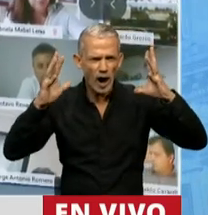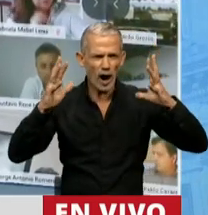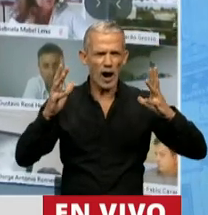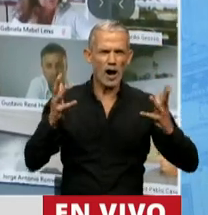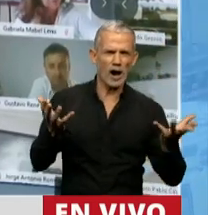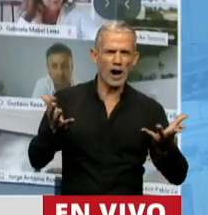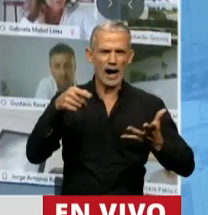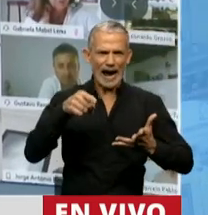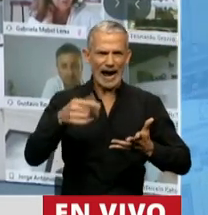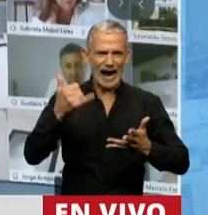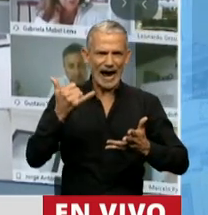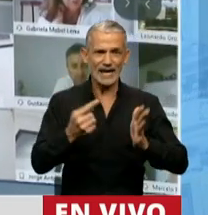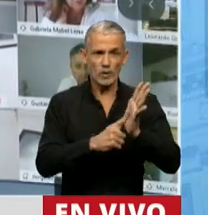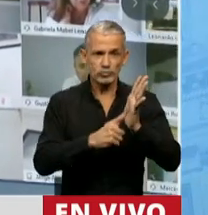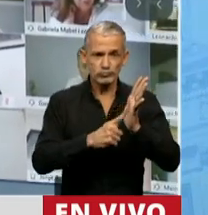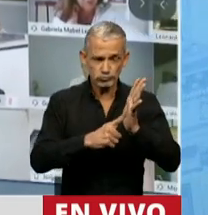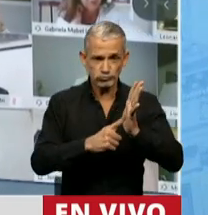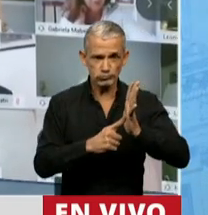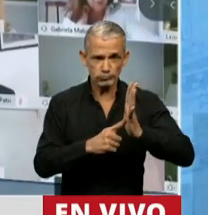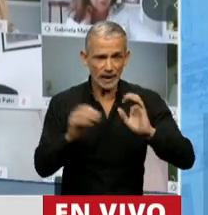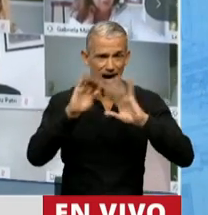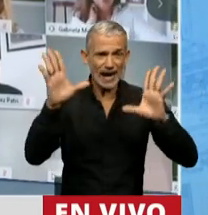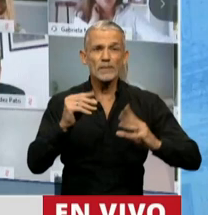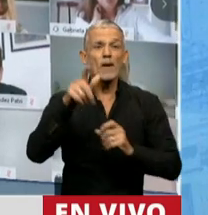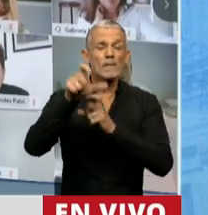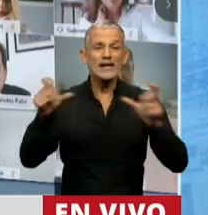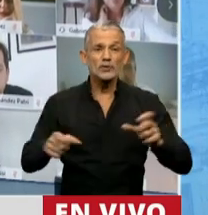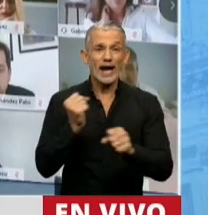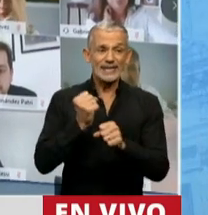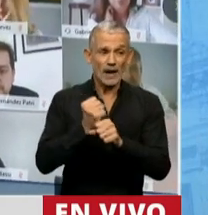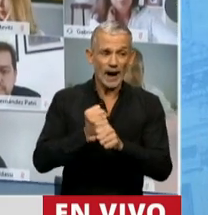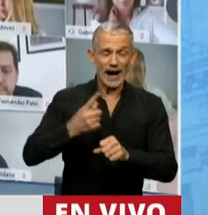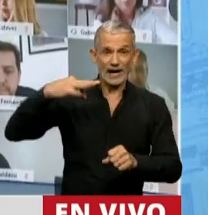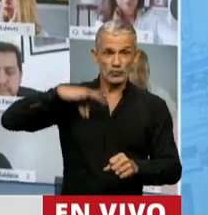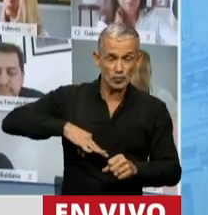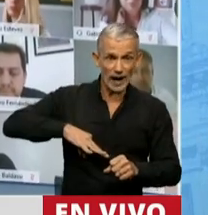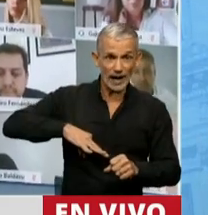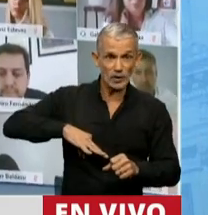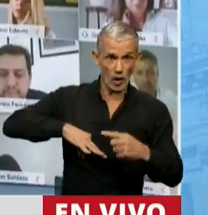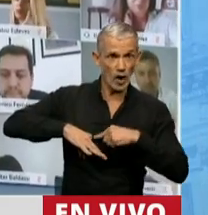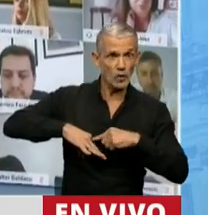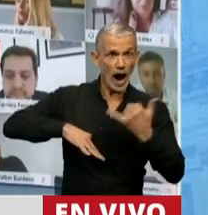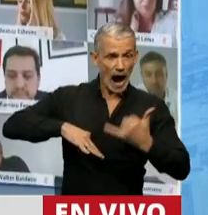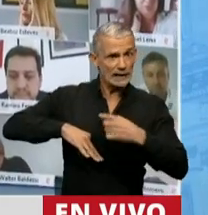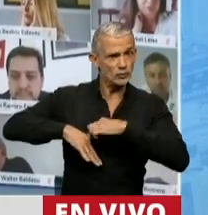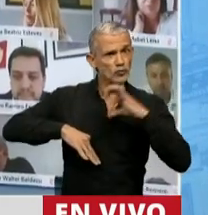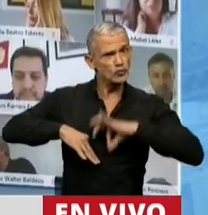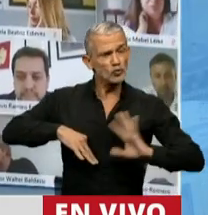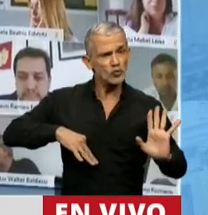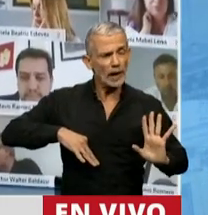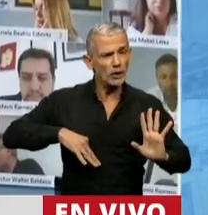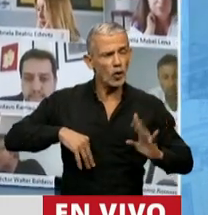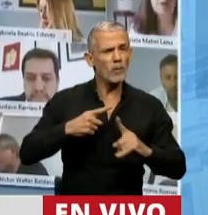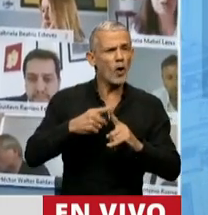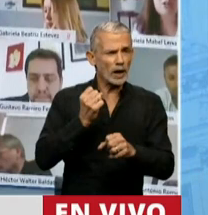momento, y acá estamos diciendo claramente que los funcionarios que como tales tienen su remuneración en un